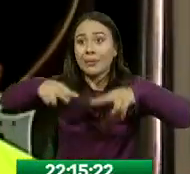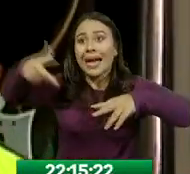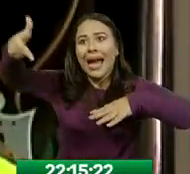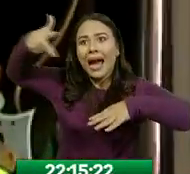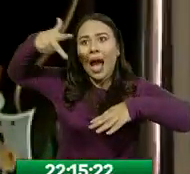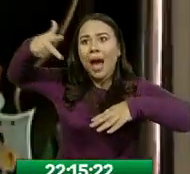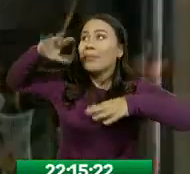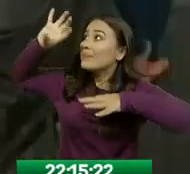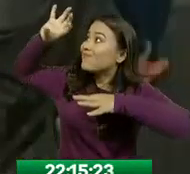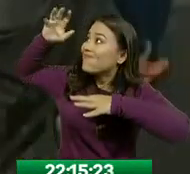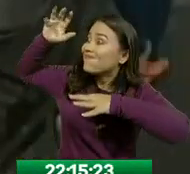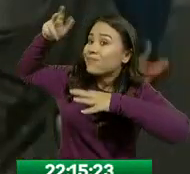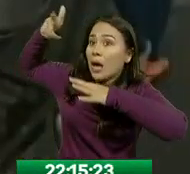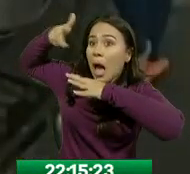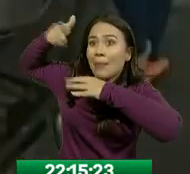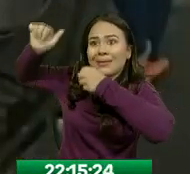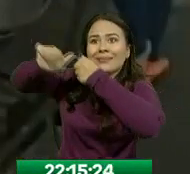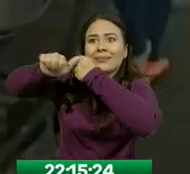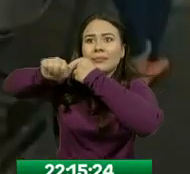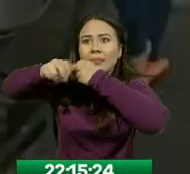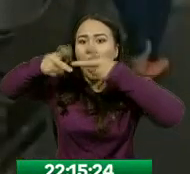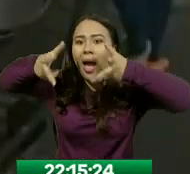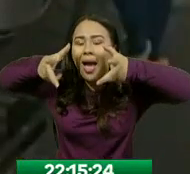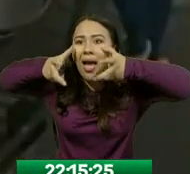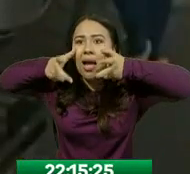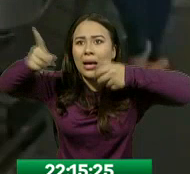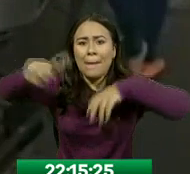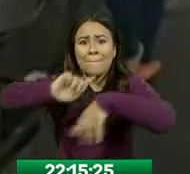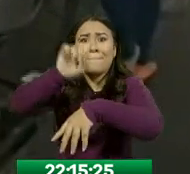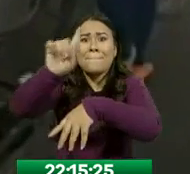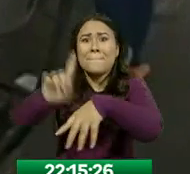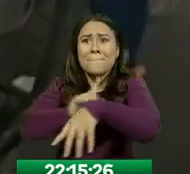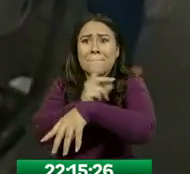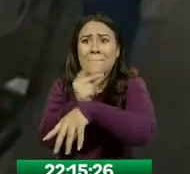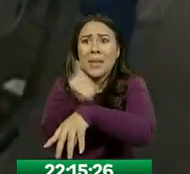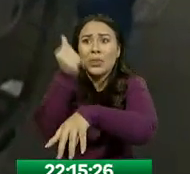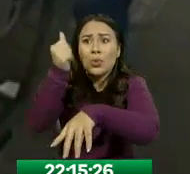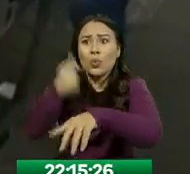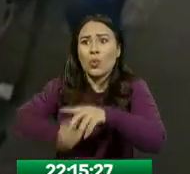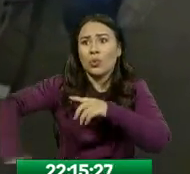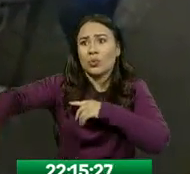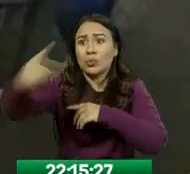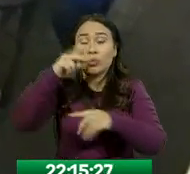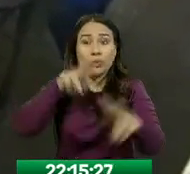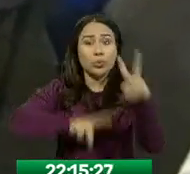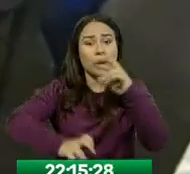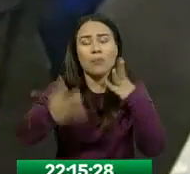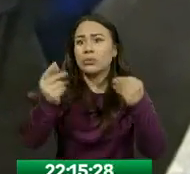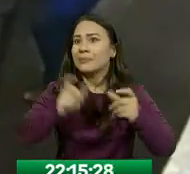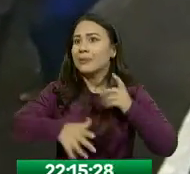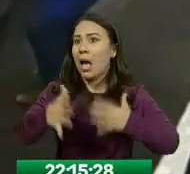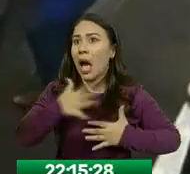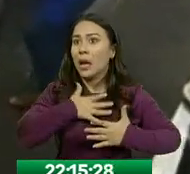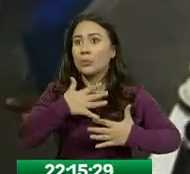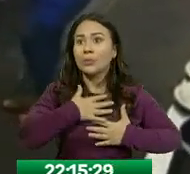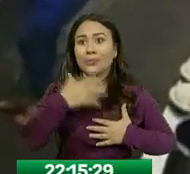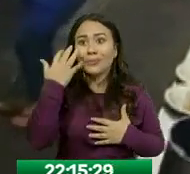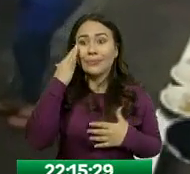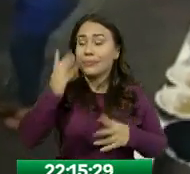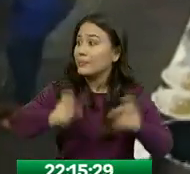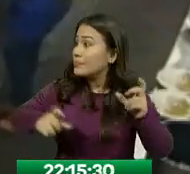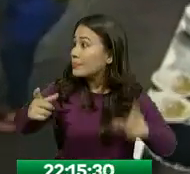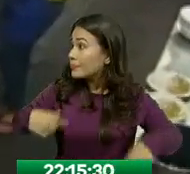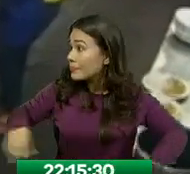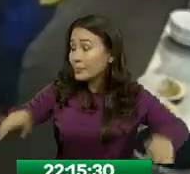de seguridad del sector. La violenta escena no pasa del minuto que se hizo eterno para muchos. El accionar de los presuntos